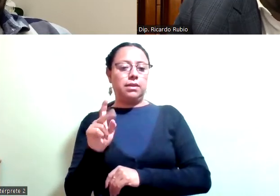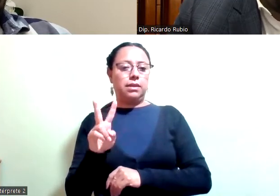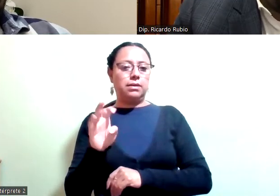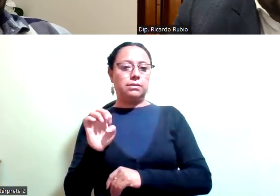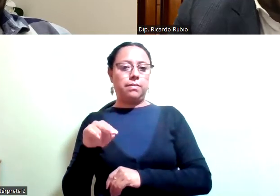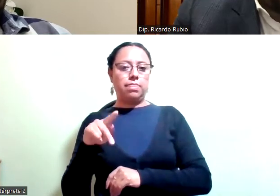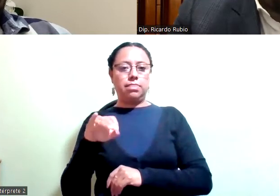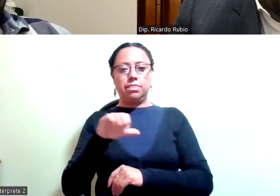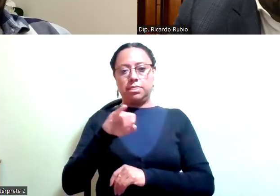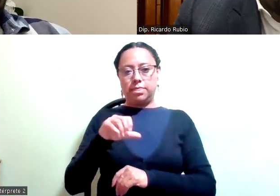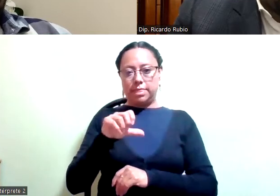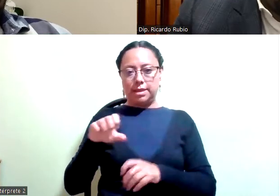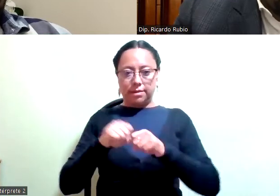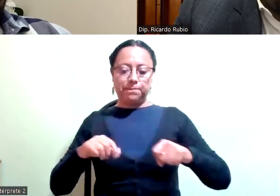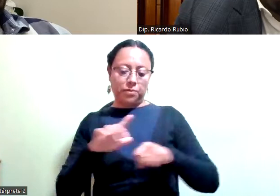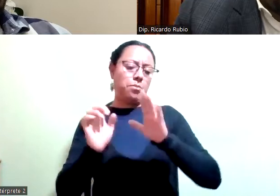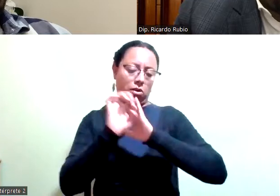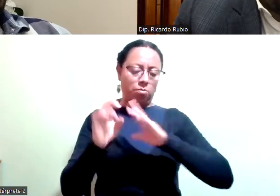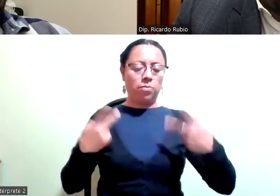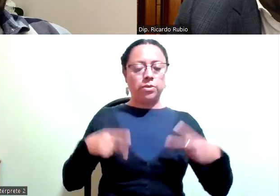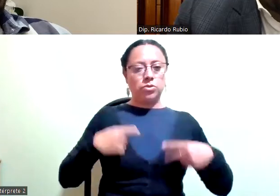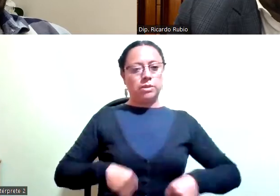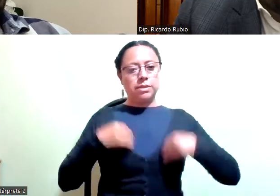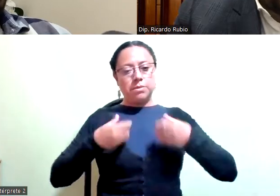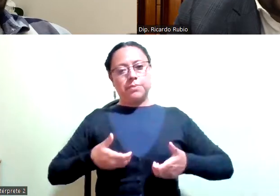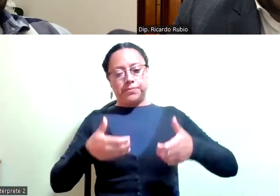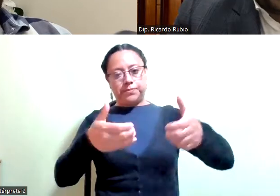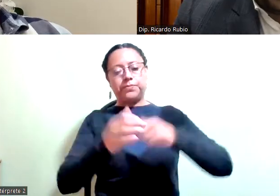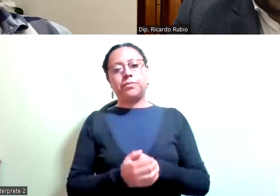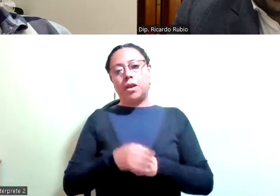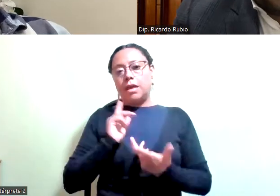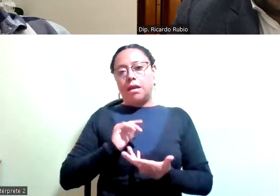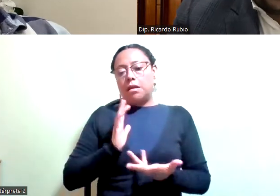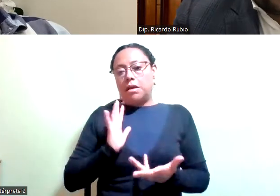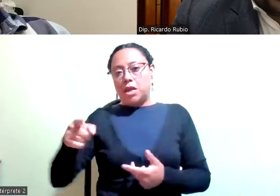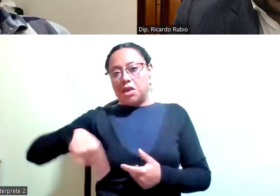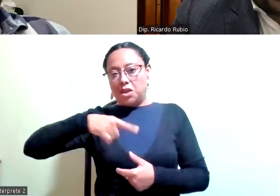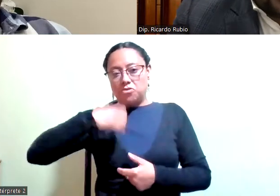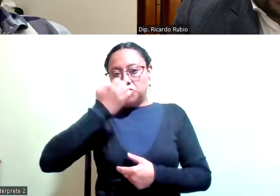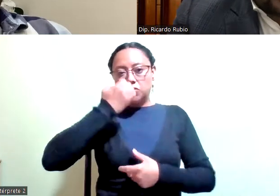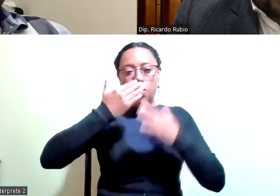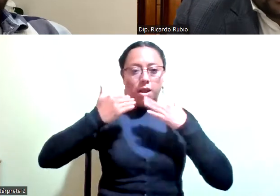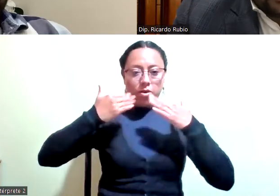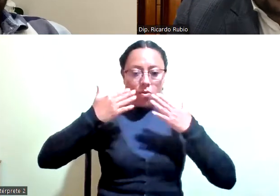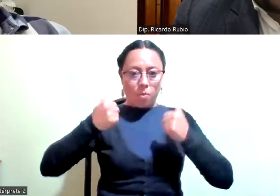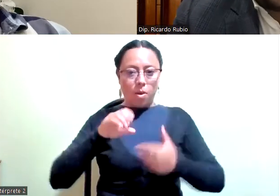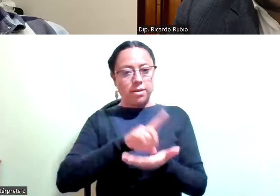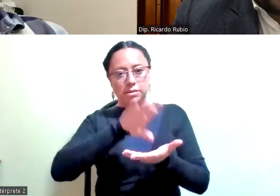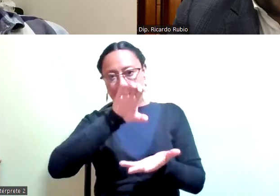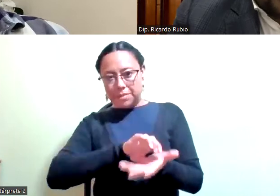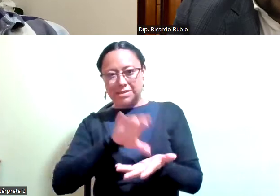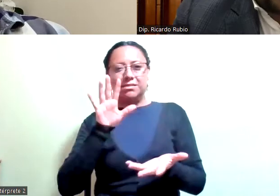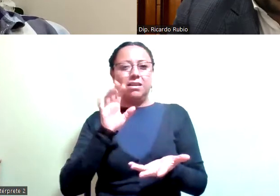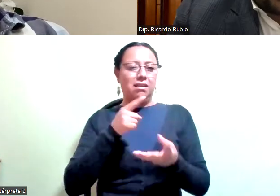términos como indígena, situación de calle, analfabetismo, discapacidad, exclusión social y étnica, me parece que puede estar siendo excluyente